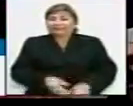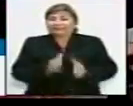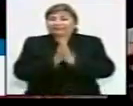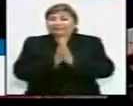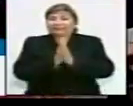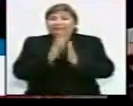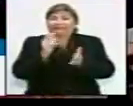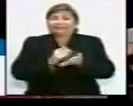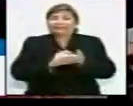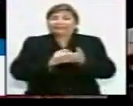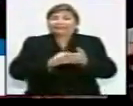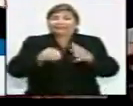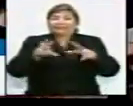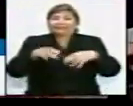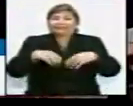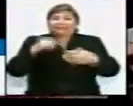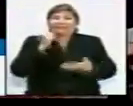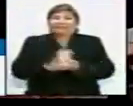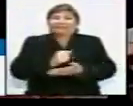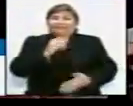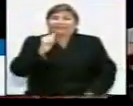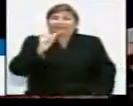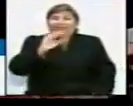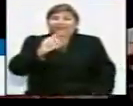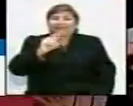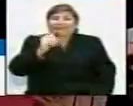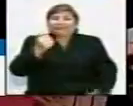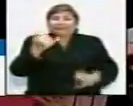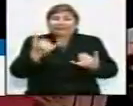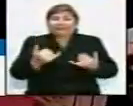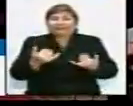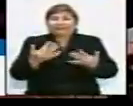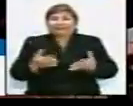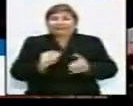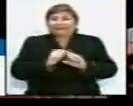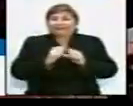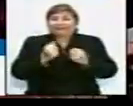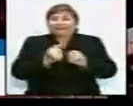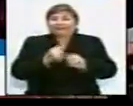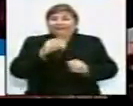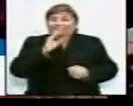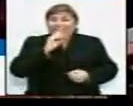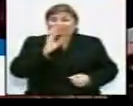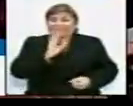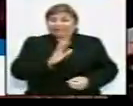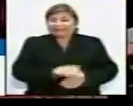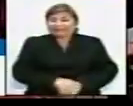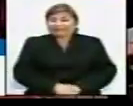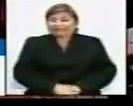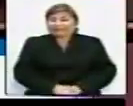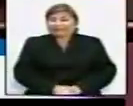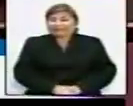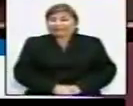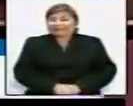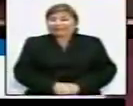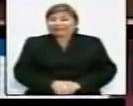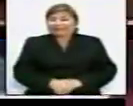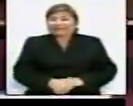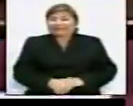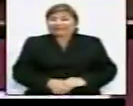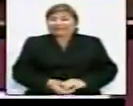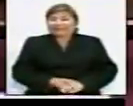solicito la dispensa de aprobación del acta para ejecutar los acuerdos adoptados en la presente sesión. Los que estén de acuerdo, aprobado